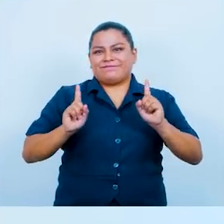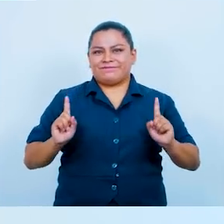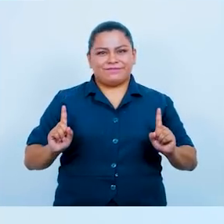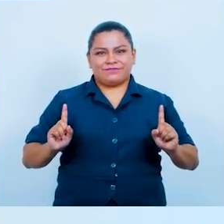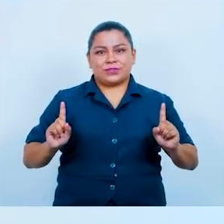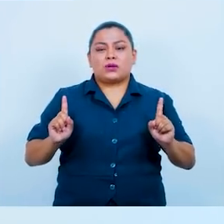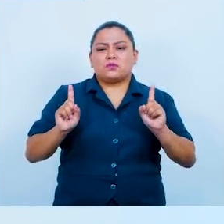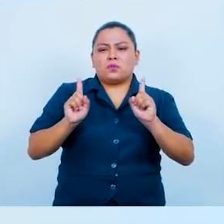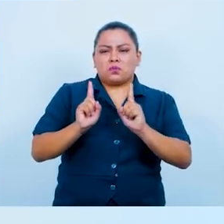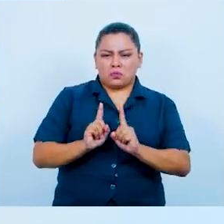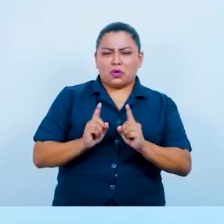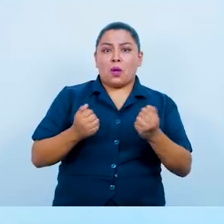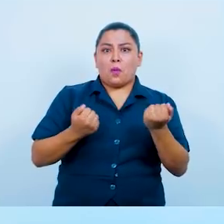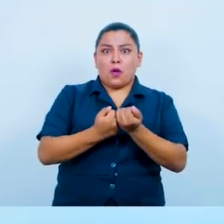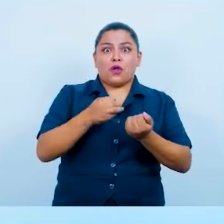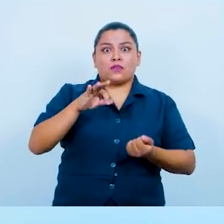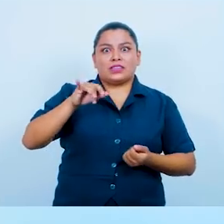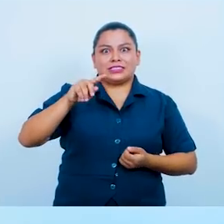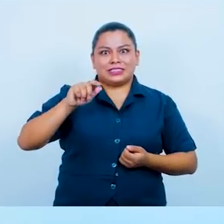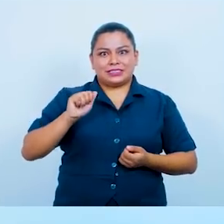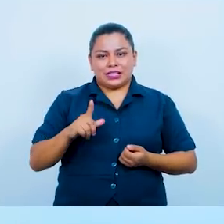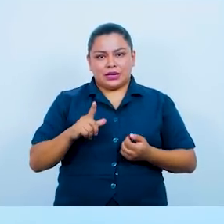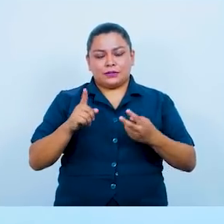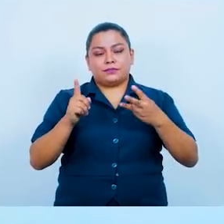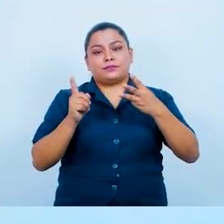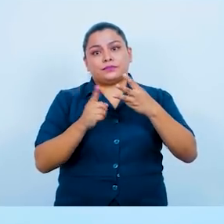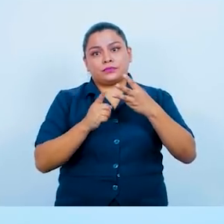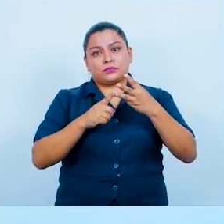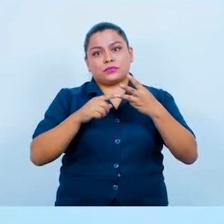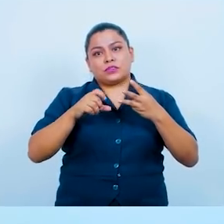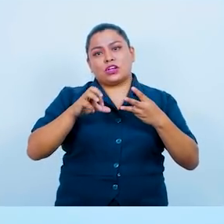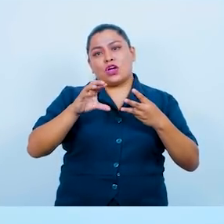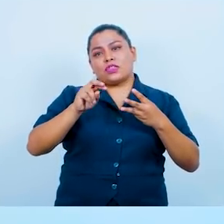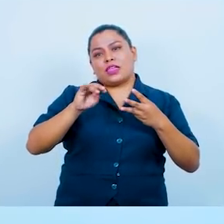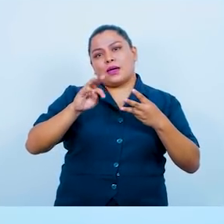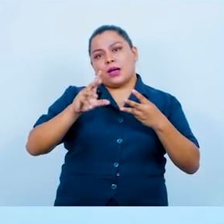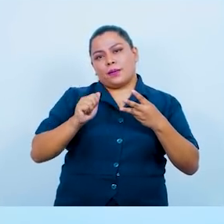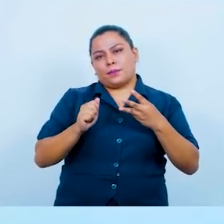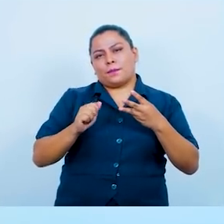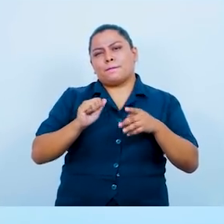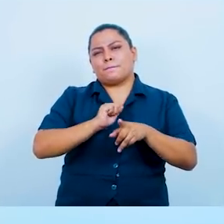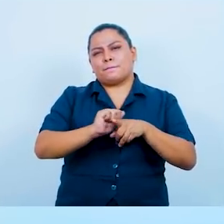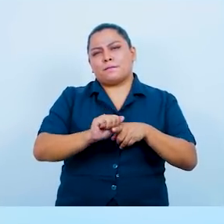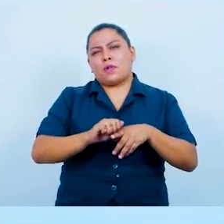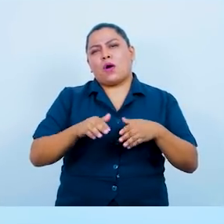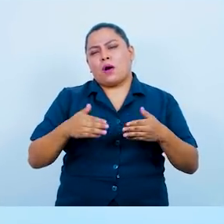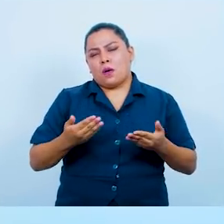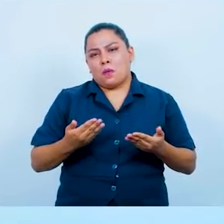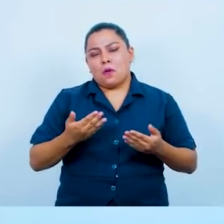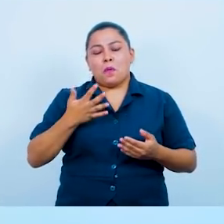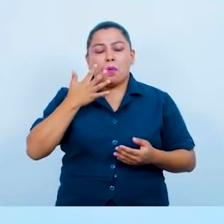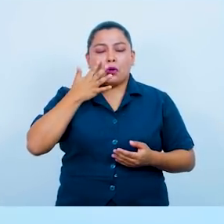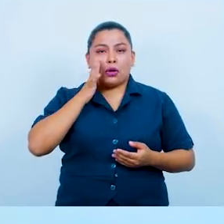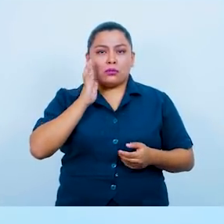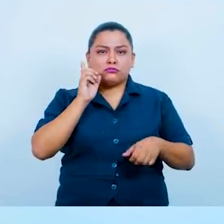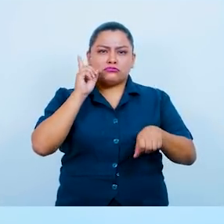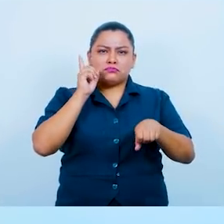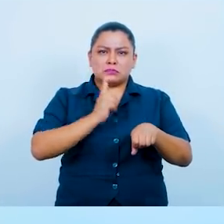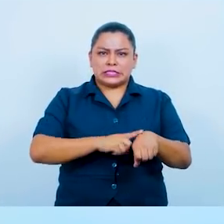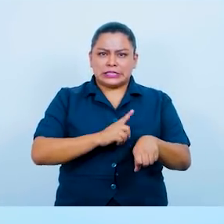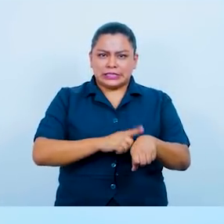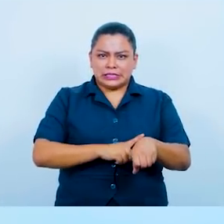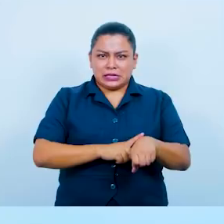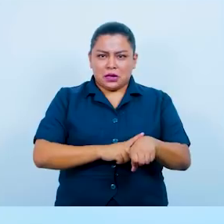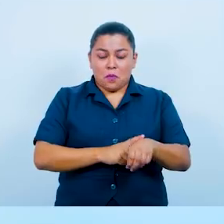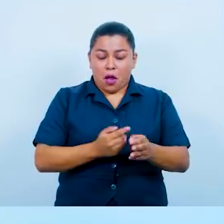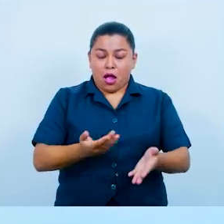de lo fisital. La cronémica, la practicamos cuando utilizamos algún cronómetro o